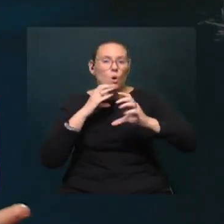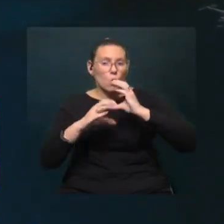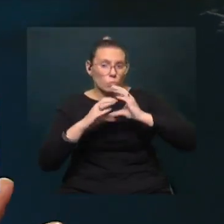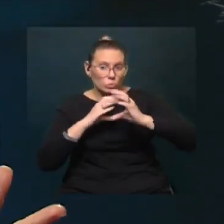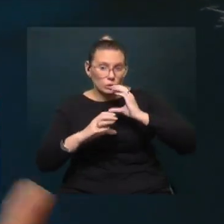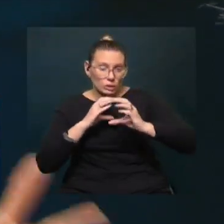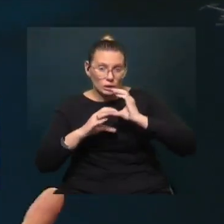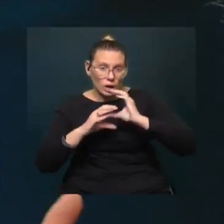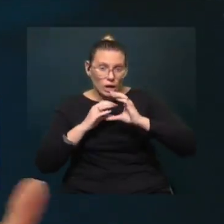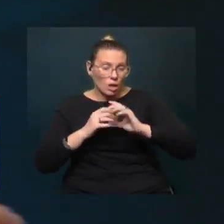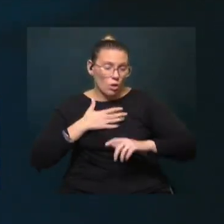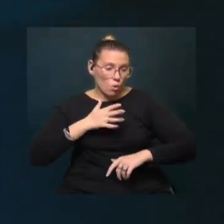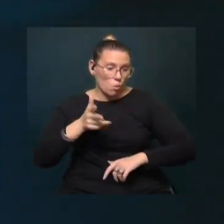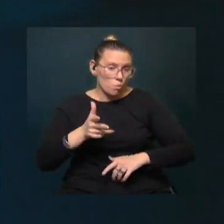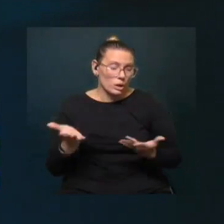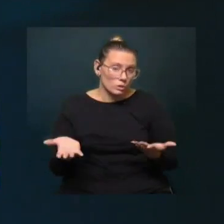Este humanamente